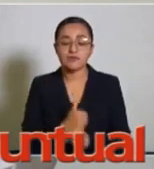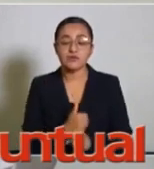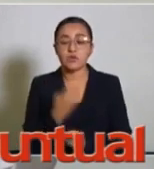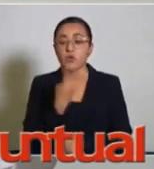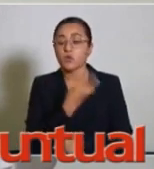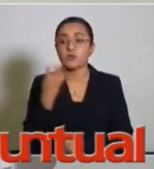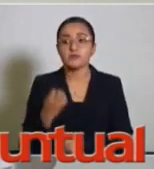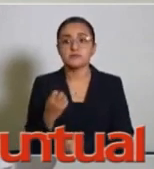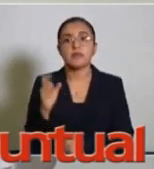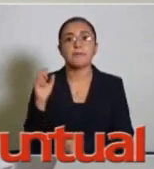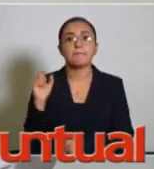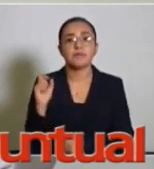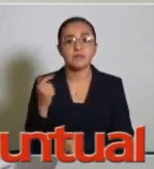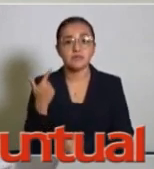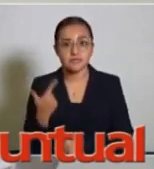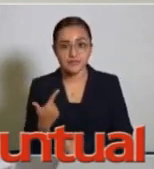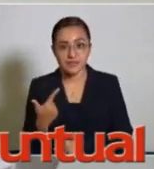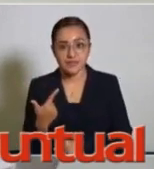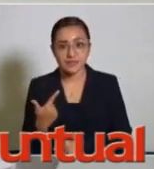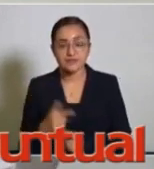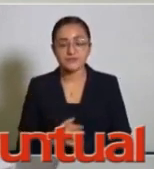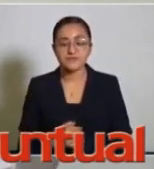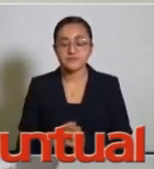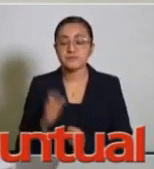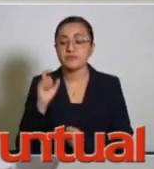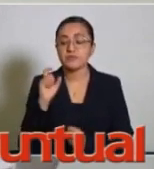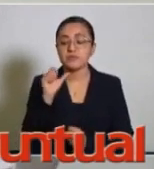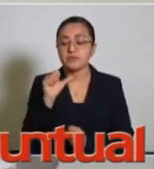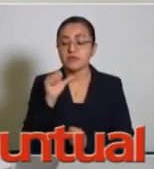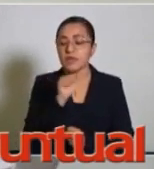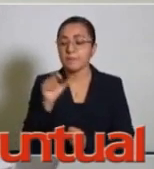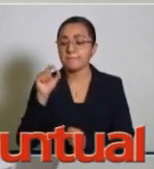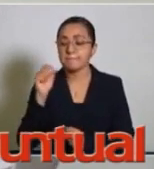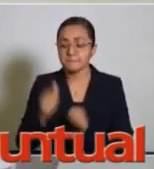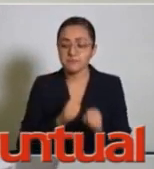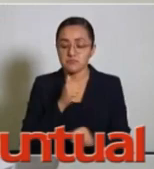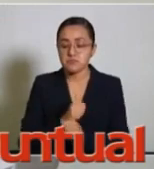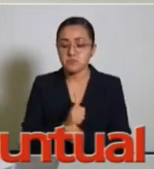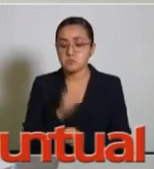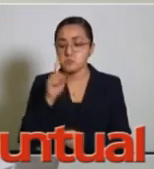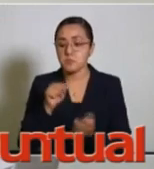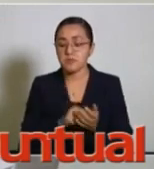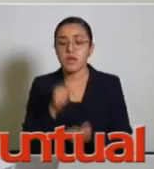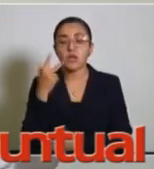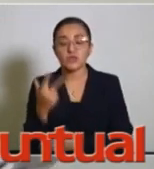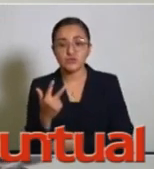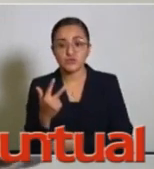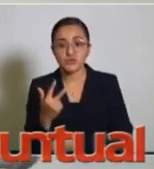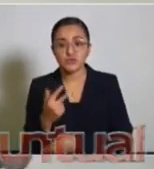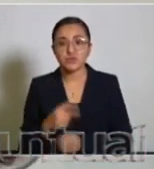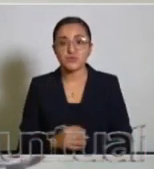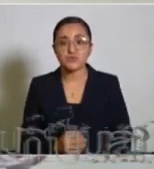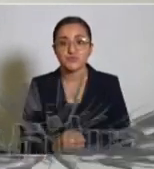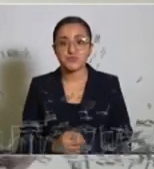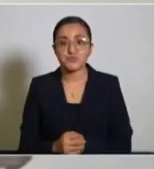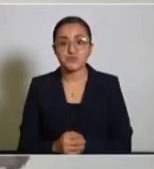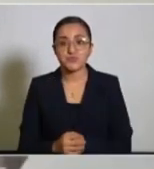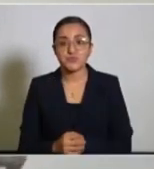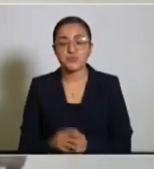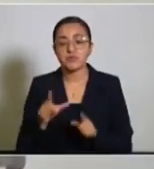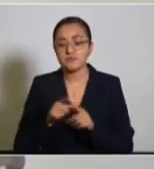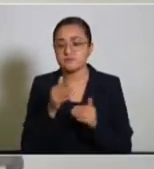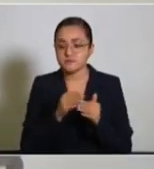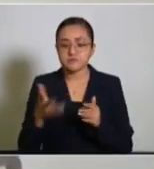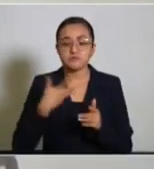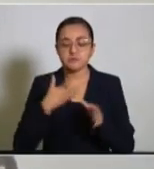años, 427. De 16 a 20 años, 1008. Me voy a seguir, Fernando,